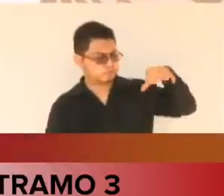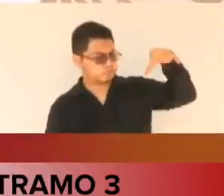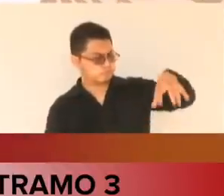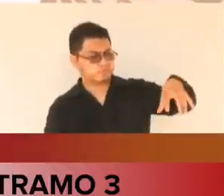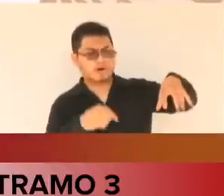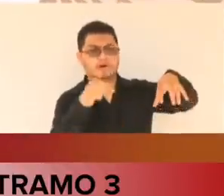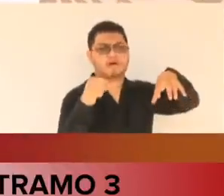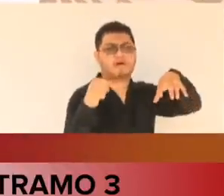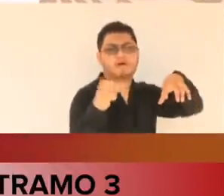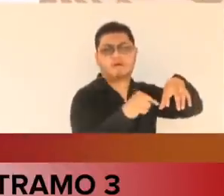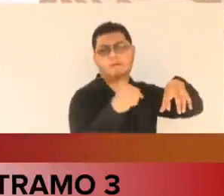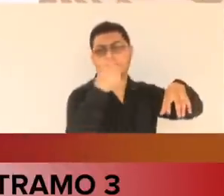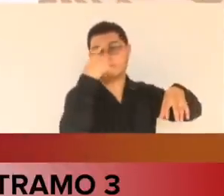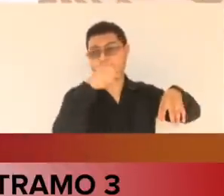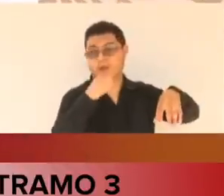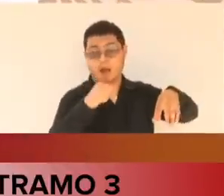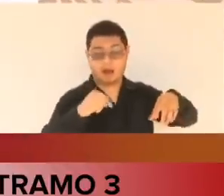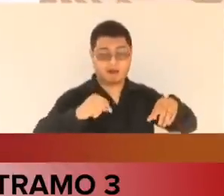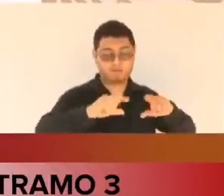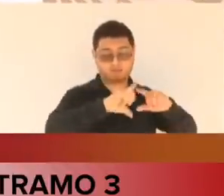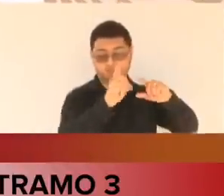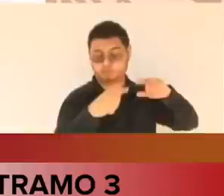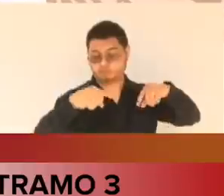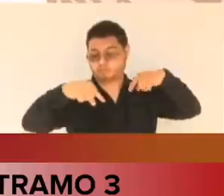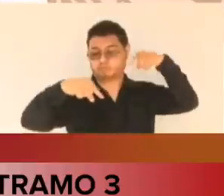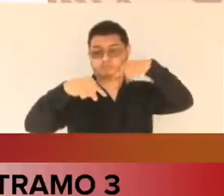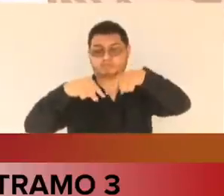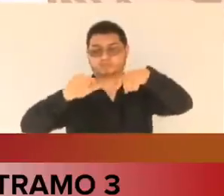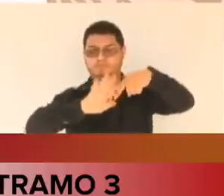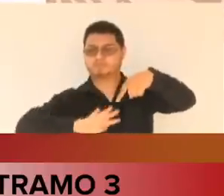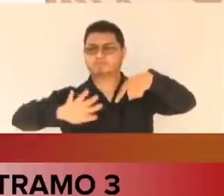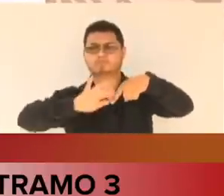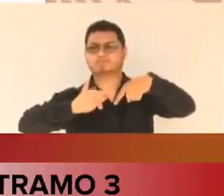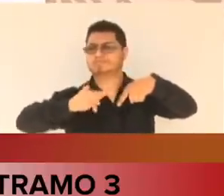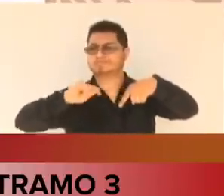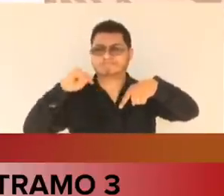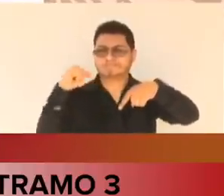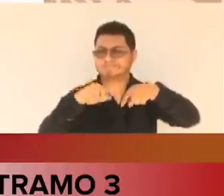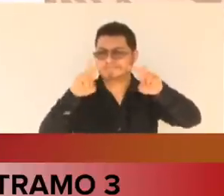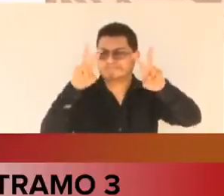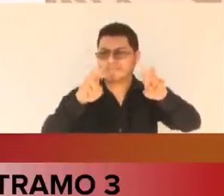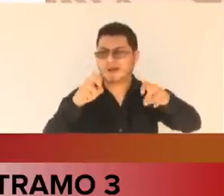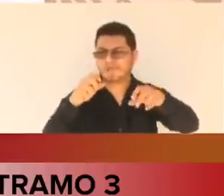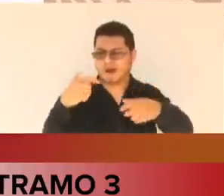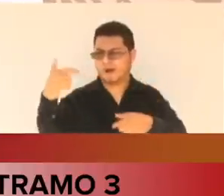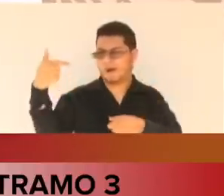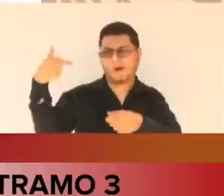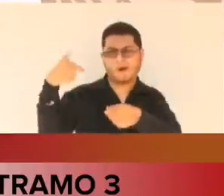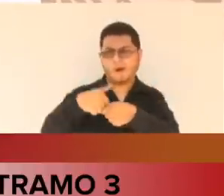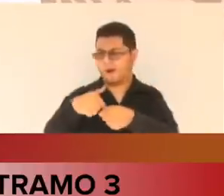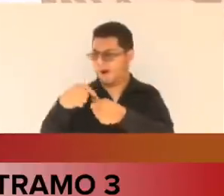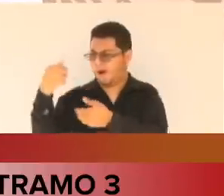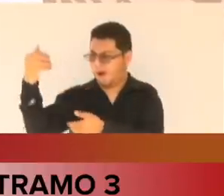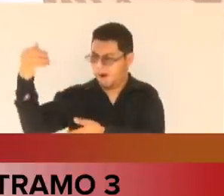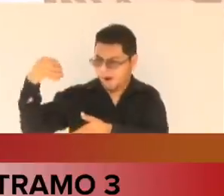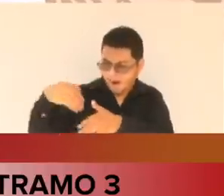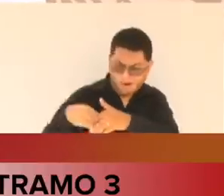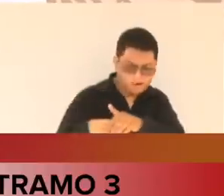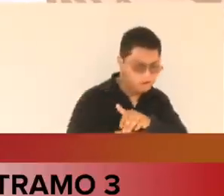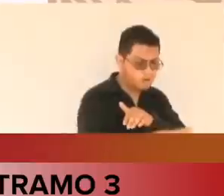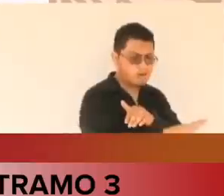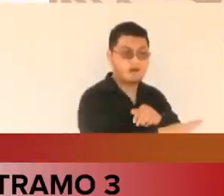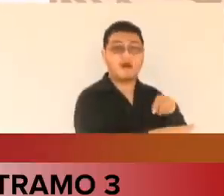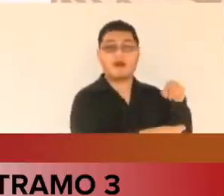península, cómo vamos con el gasoducto para traer el gas a la península